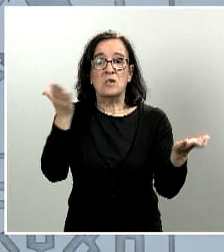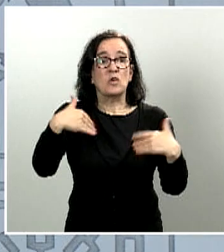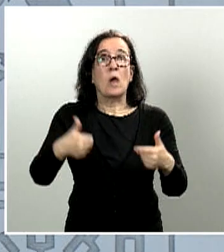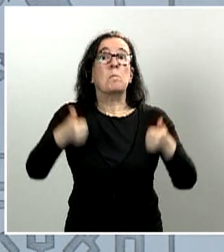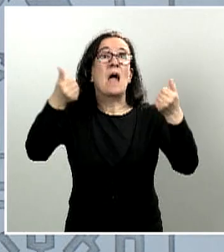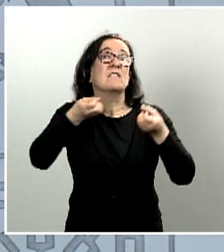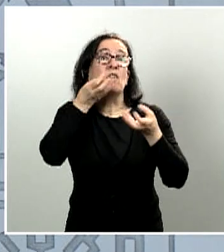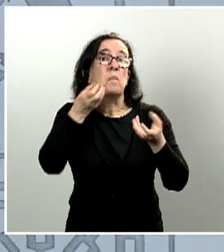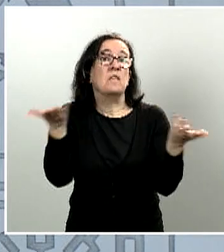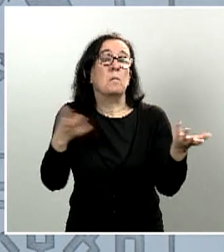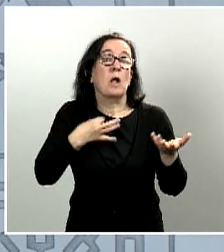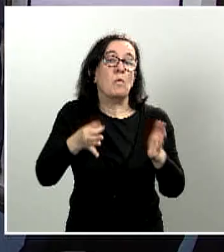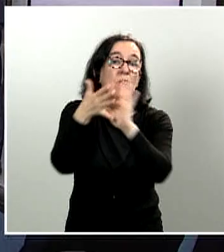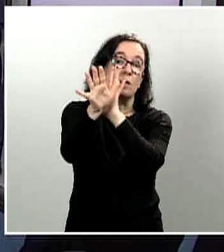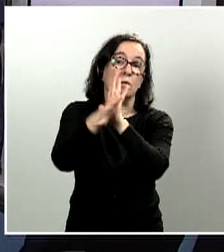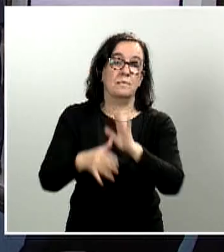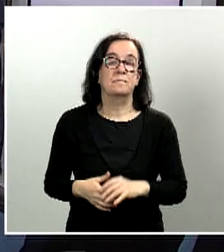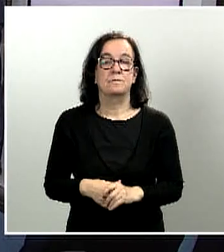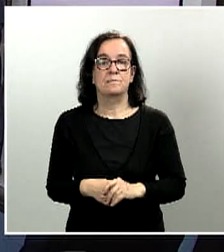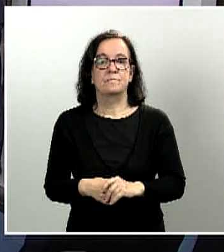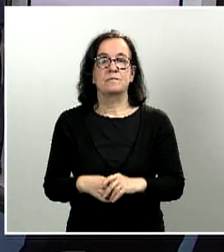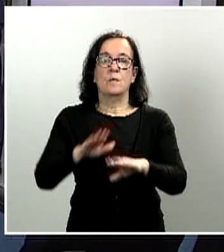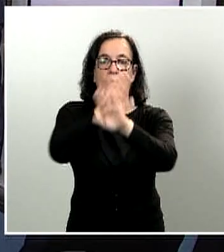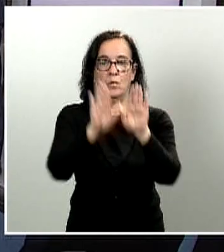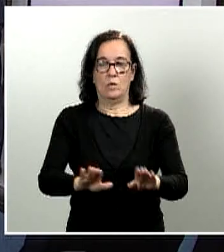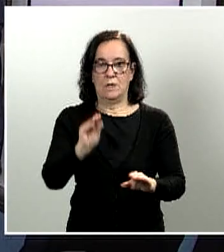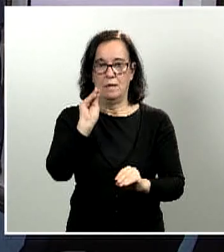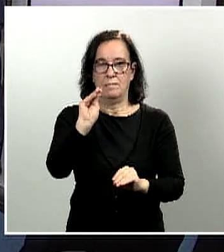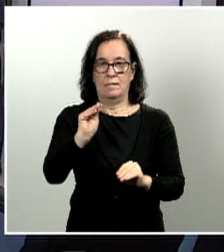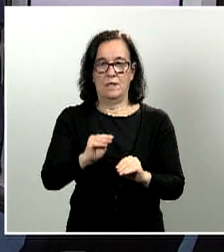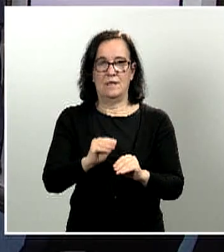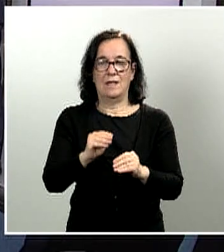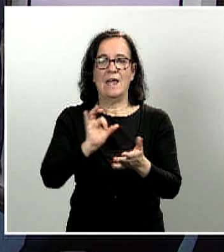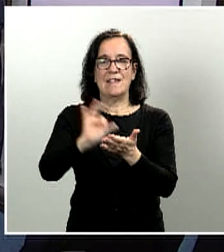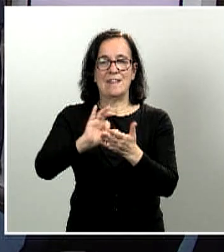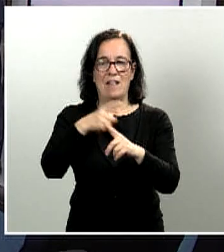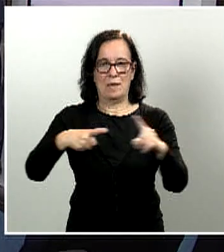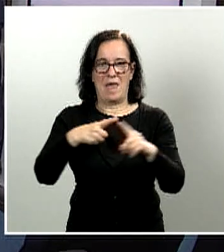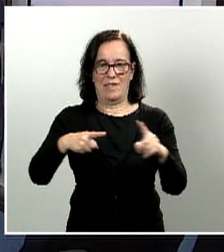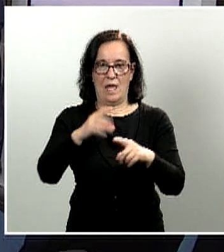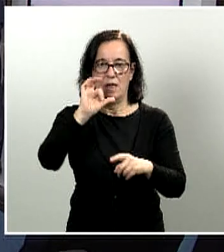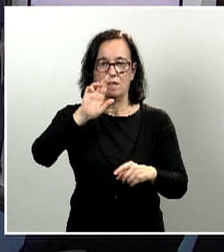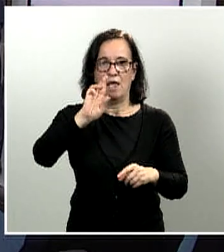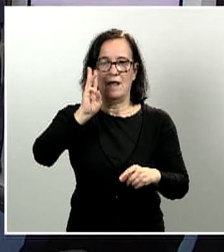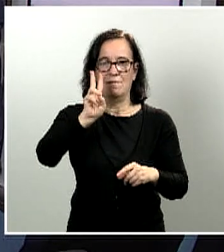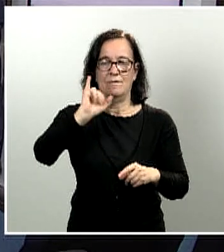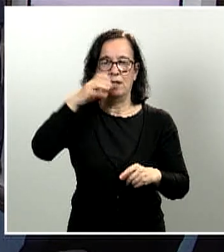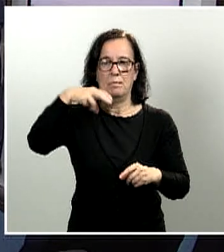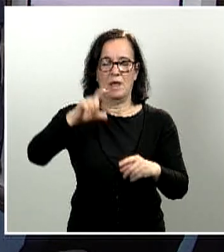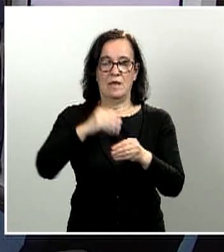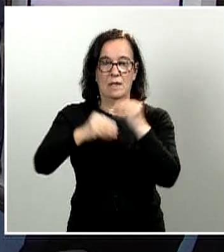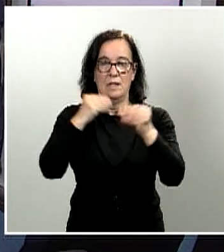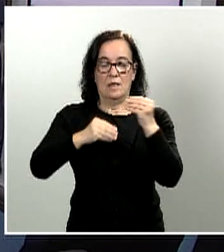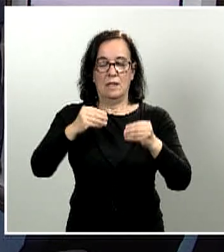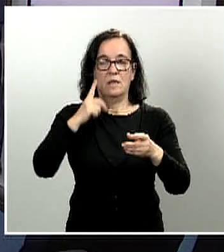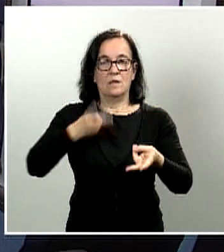para poderles dar. Formulamos una última pregunta que llega desde Servimedia. Si valora el Gobierno o se ha considerado autorizar autopsias especiales para